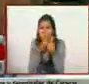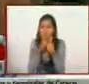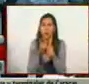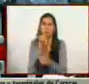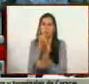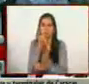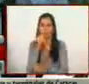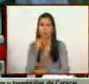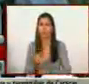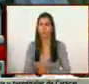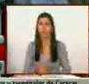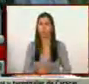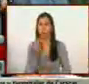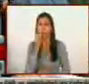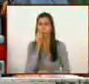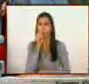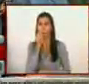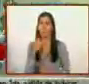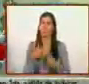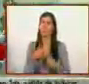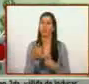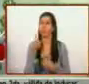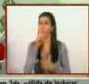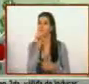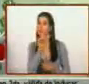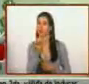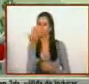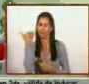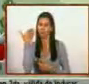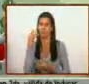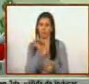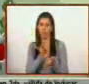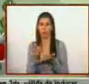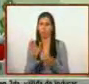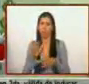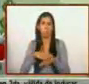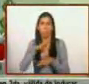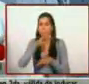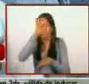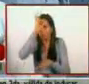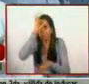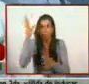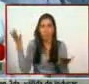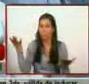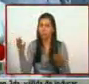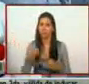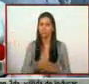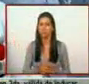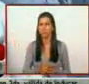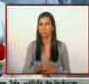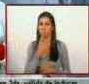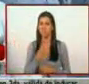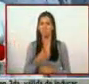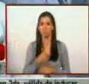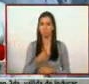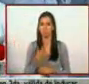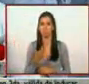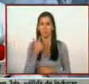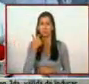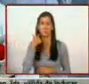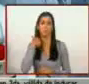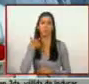Martín es uno de los afectados. Lo despidieron hace una semana. Desconoce los motivos. Ellos a su vez alegan que, bueno,